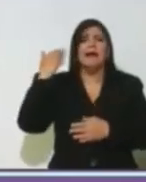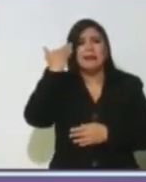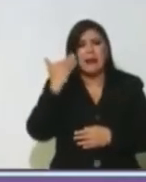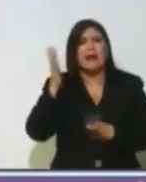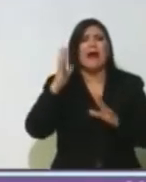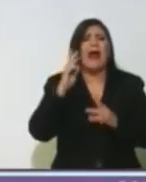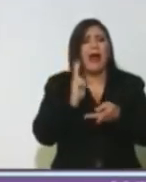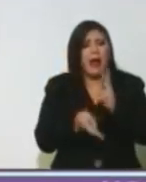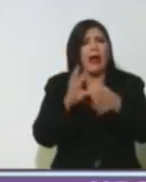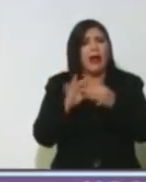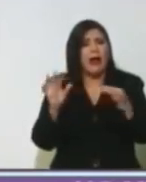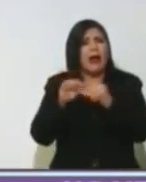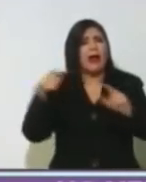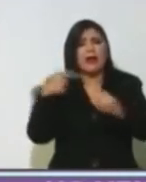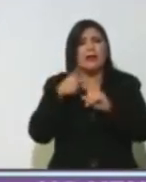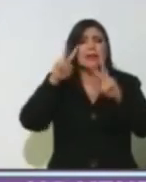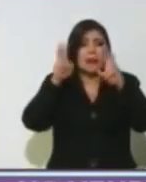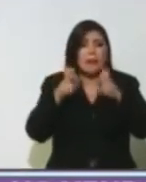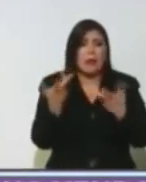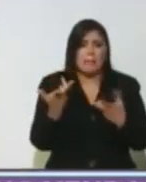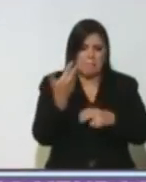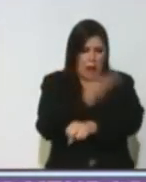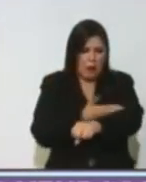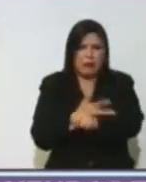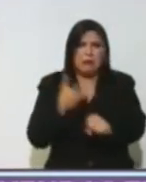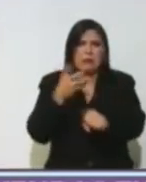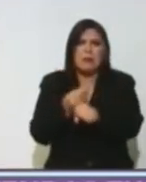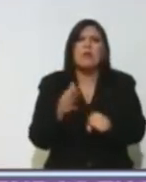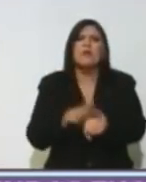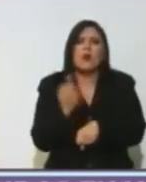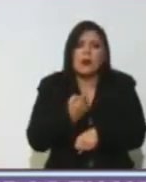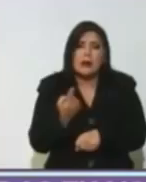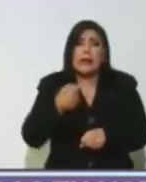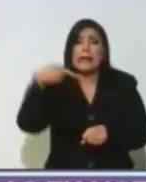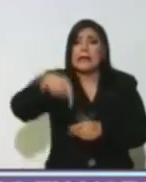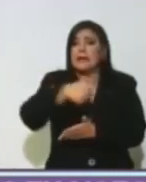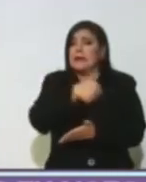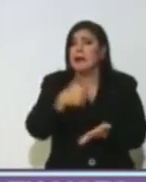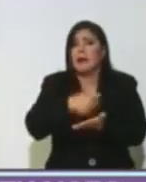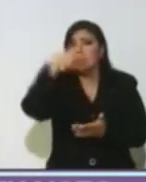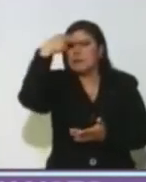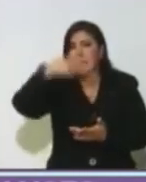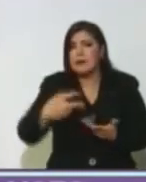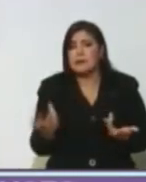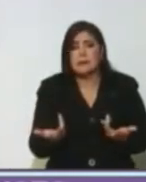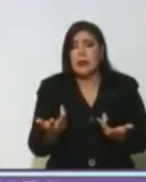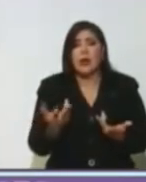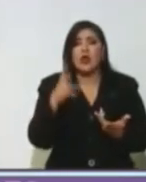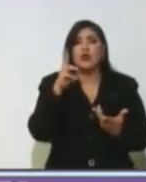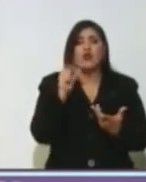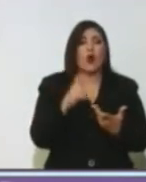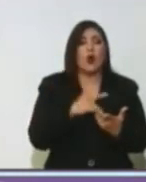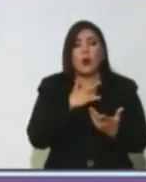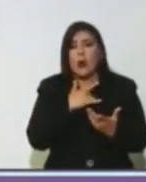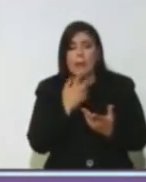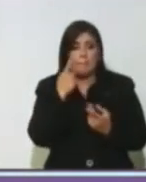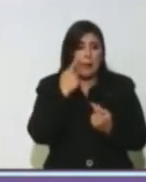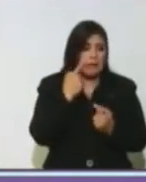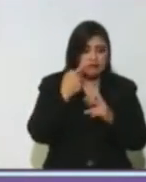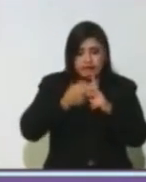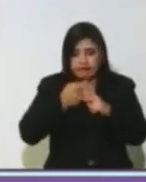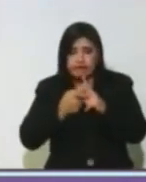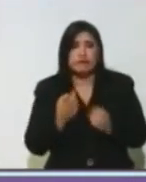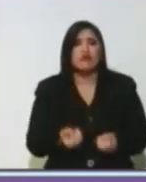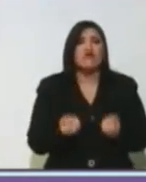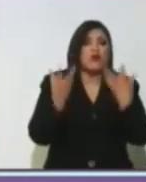y el tema es porque no se ha podido resolver y el tema es que en la ciudad de mexico no se mide o si se mide se